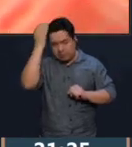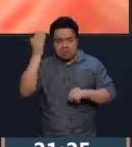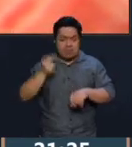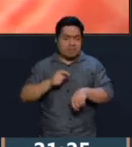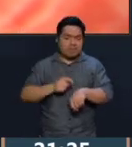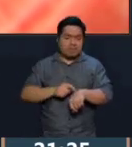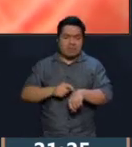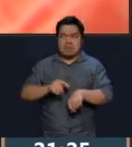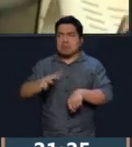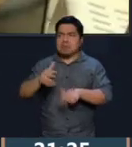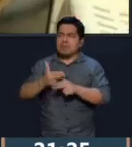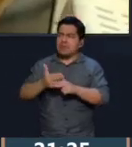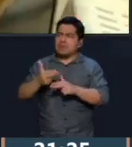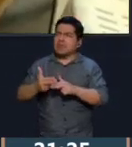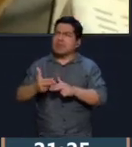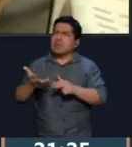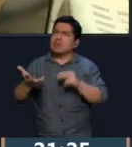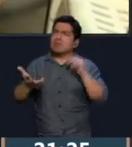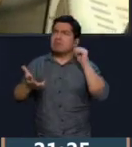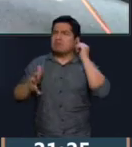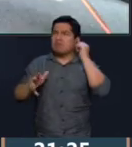las